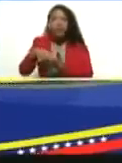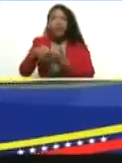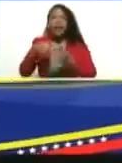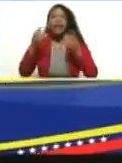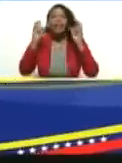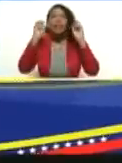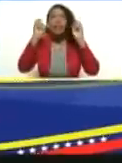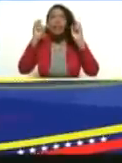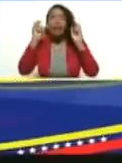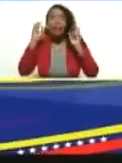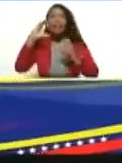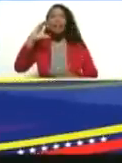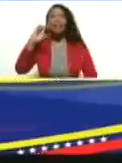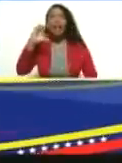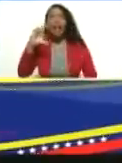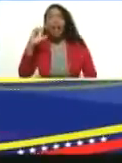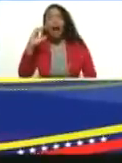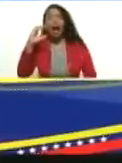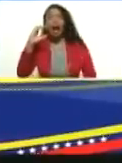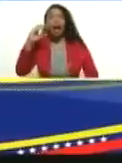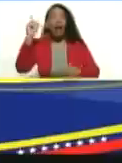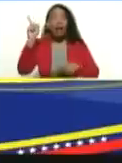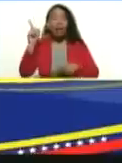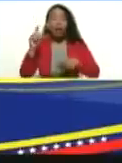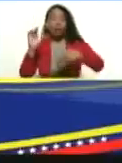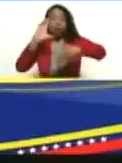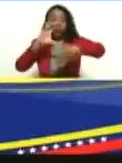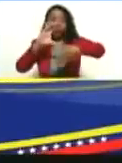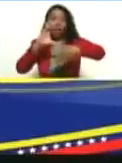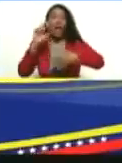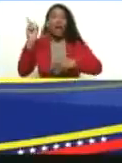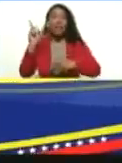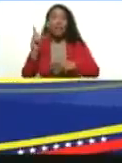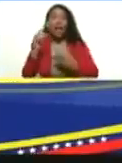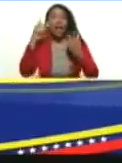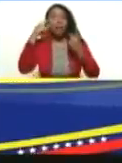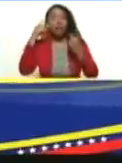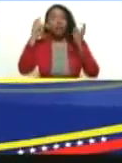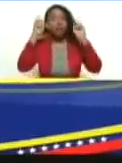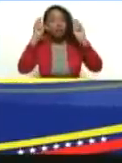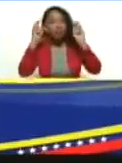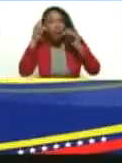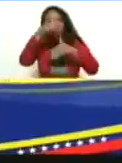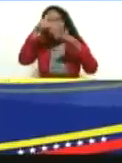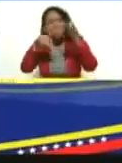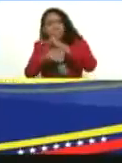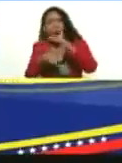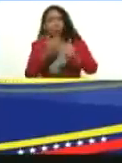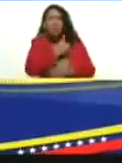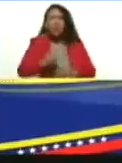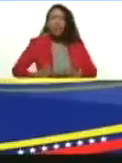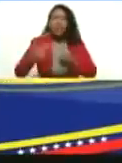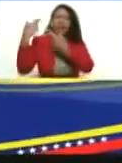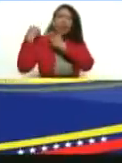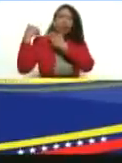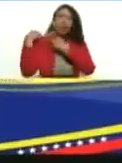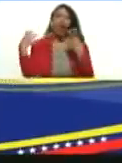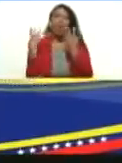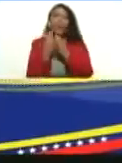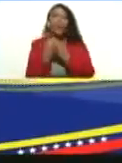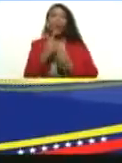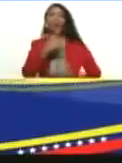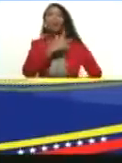por allá fue en diciembre dos mil ocho en Bahía bajo la presidencia del compañero